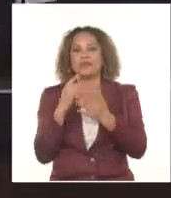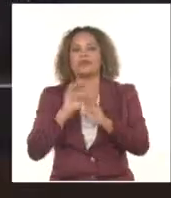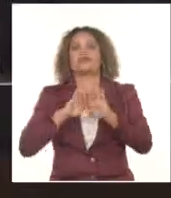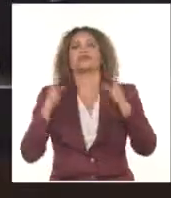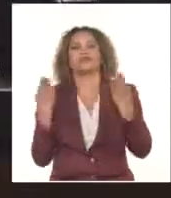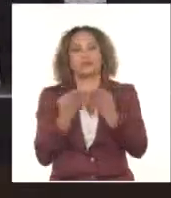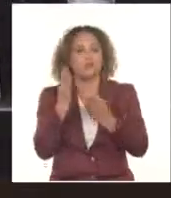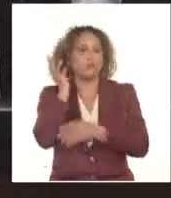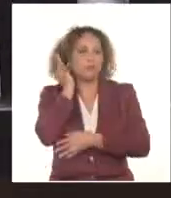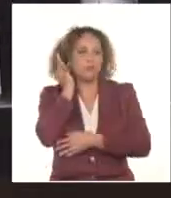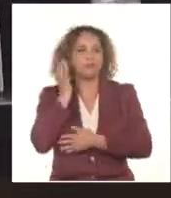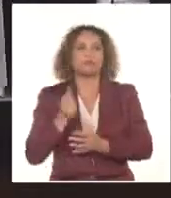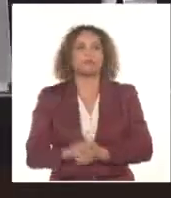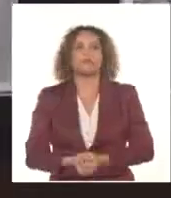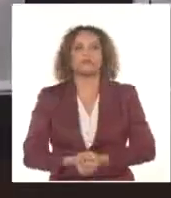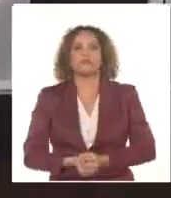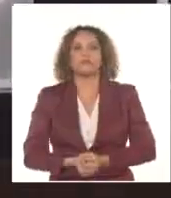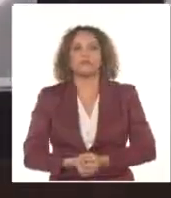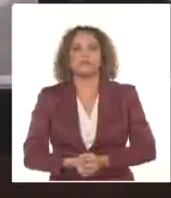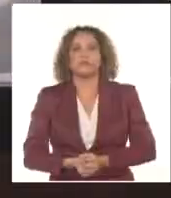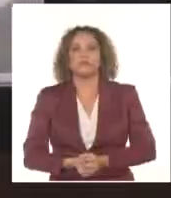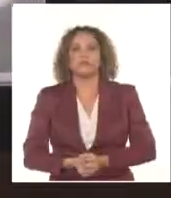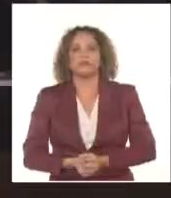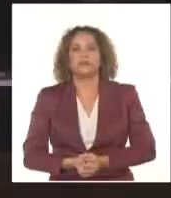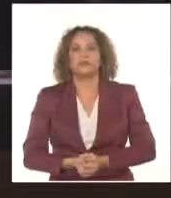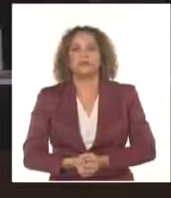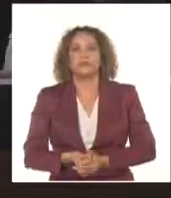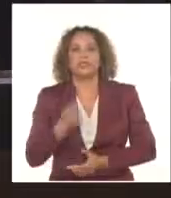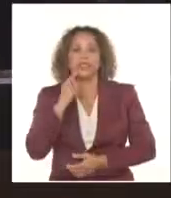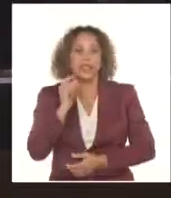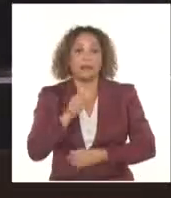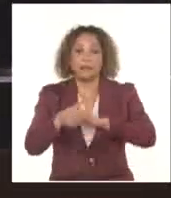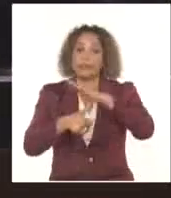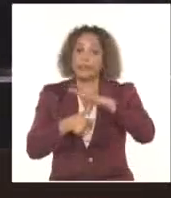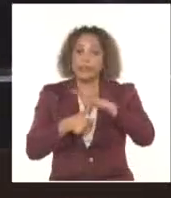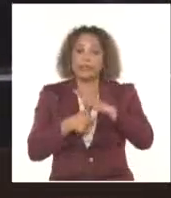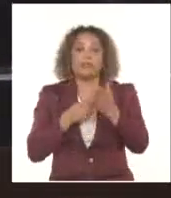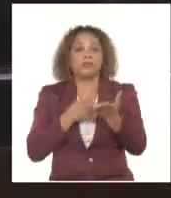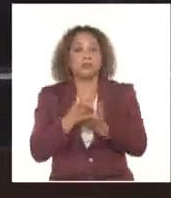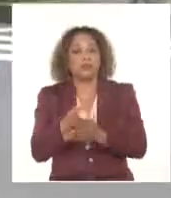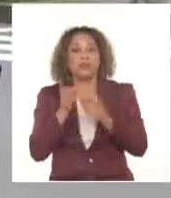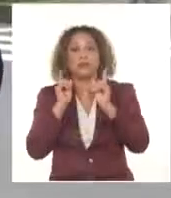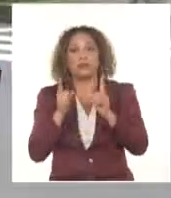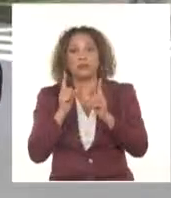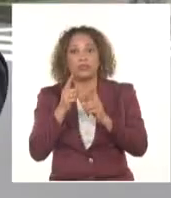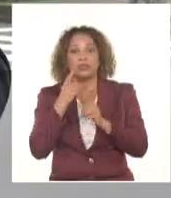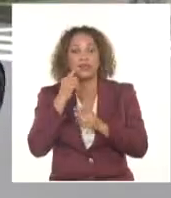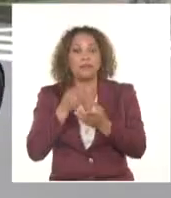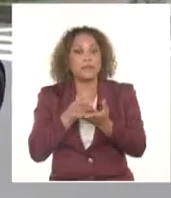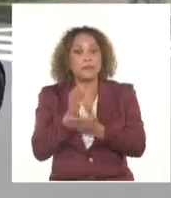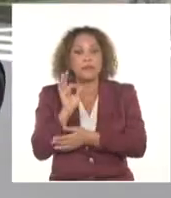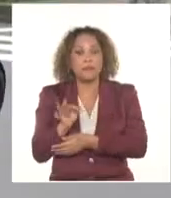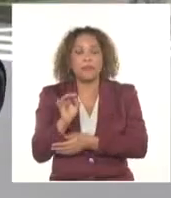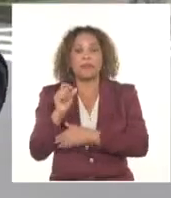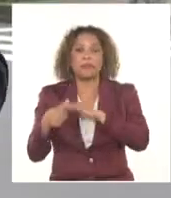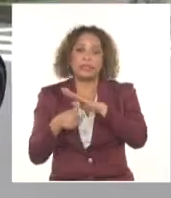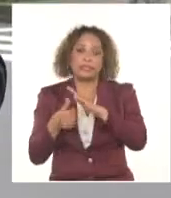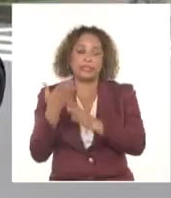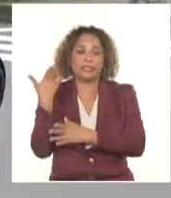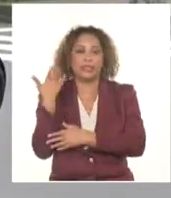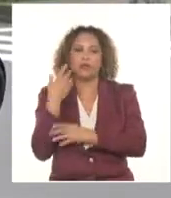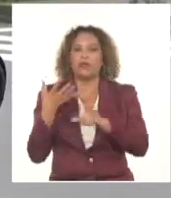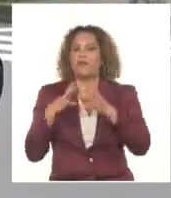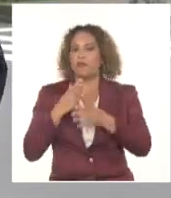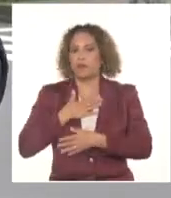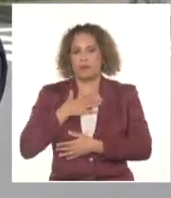todas Claudia Chen tendrá entre sus desafíos proseguir las políticas de Andrés Manuel López Obrador y lo hará con su propio estilo